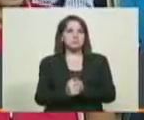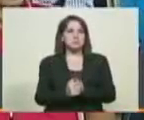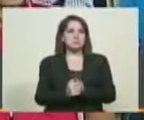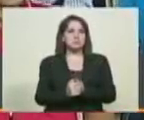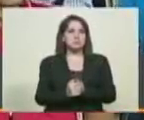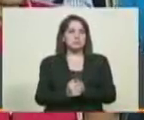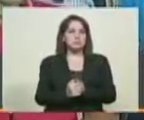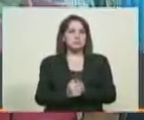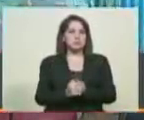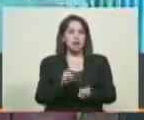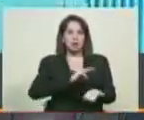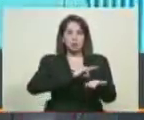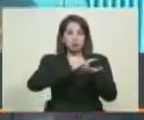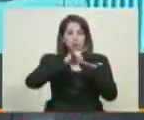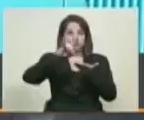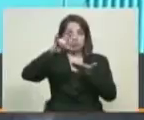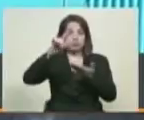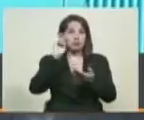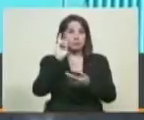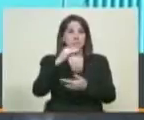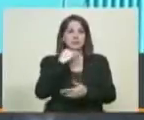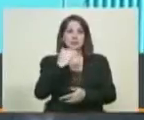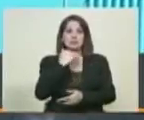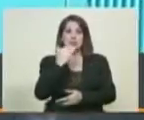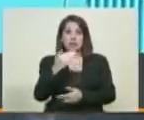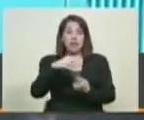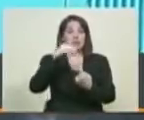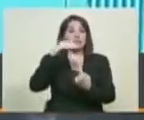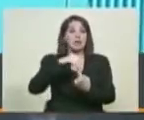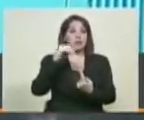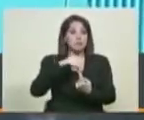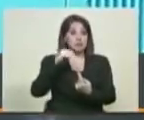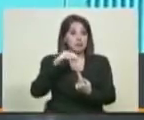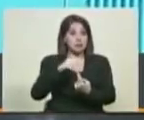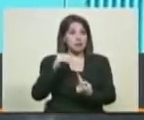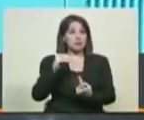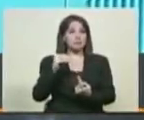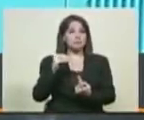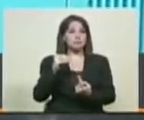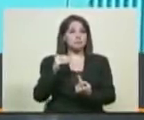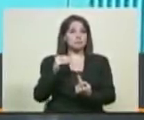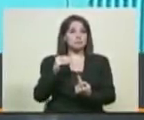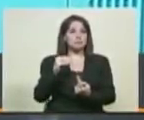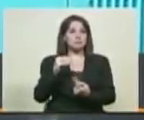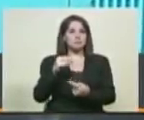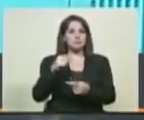Carlota, mis vecinos de Altamira, La Castellana,